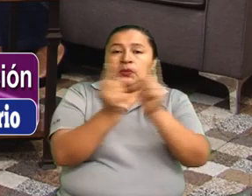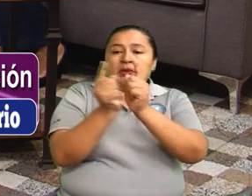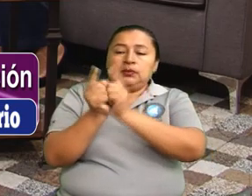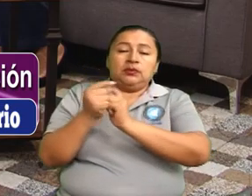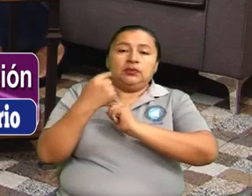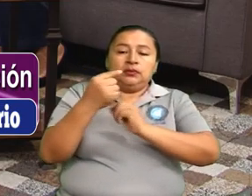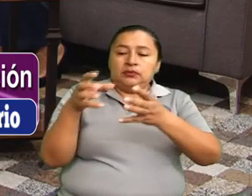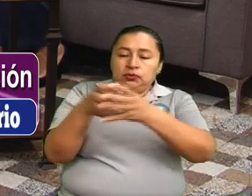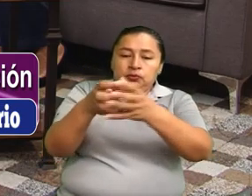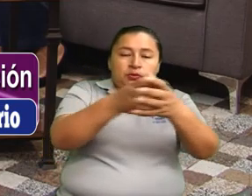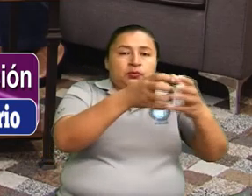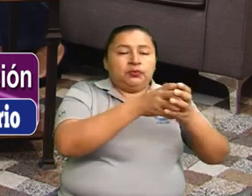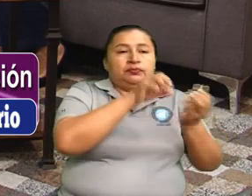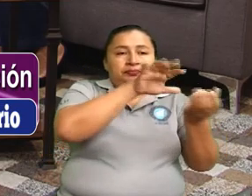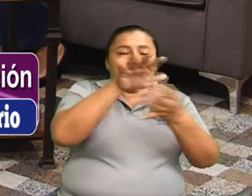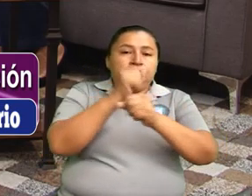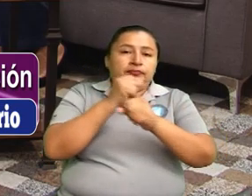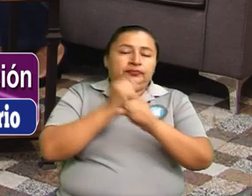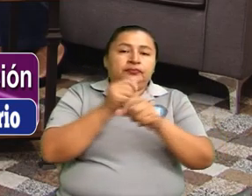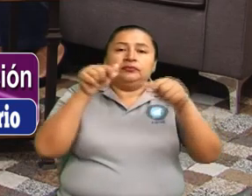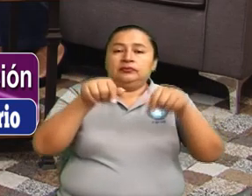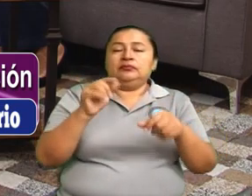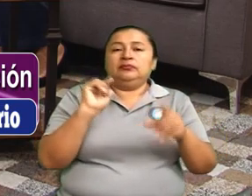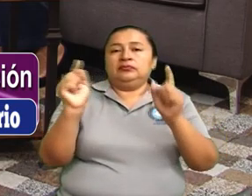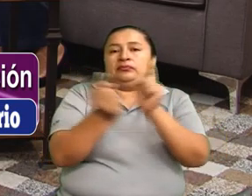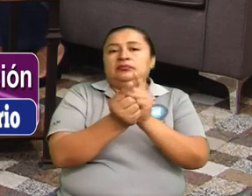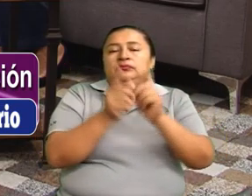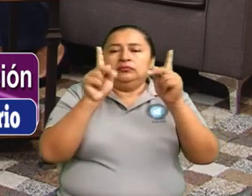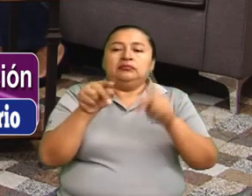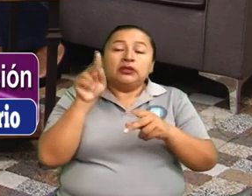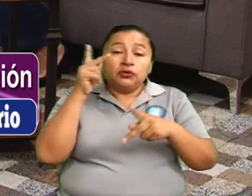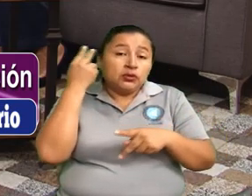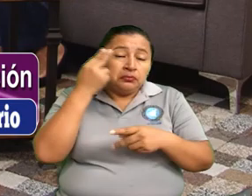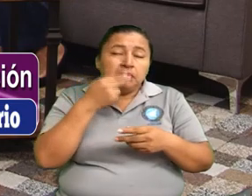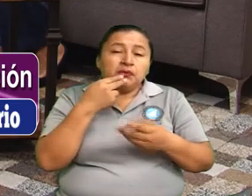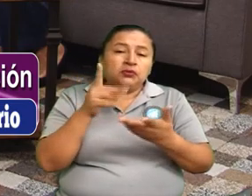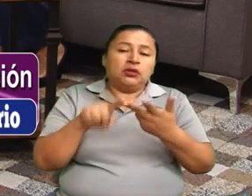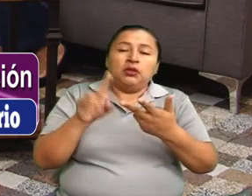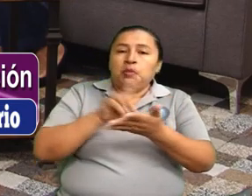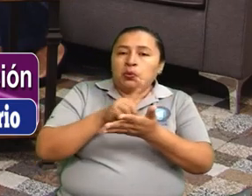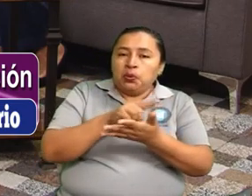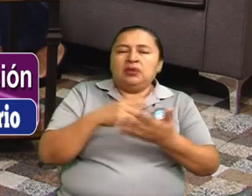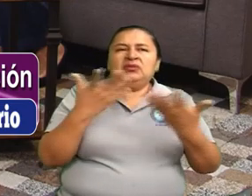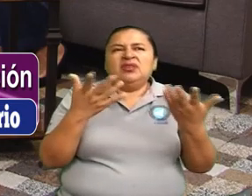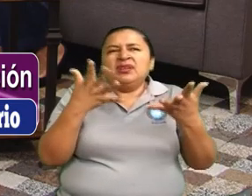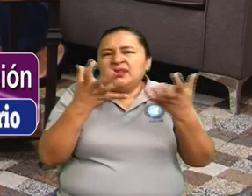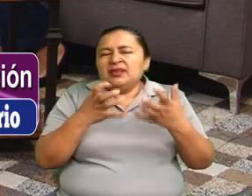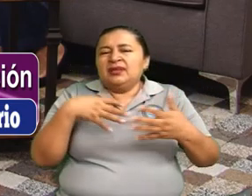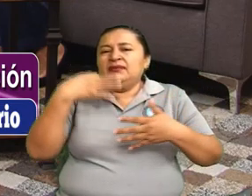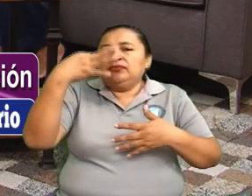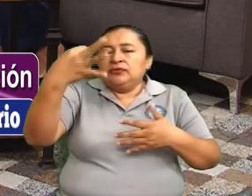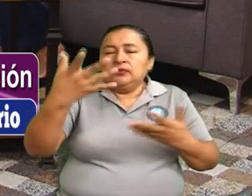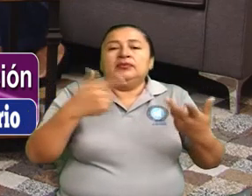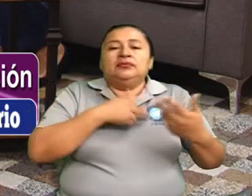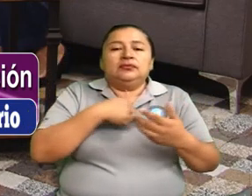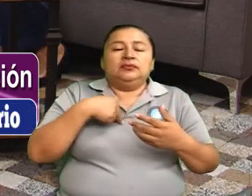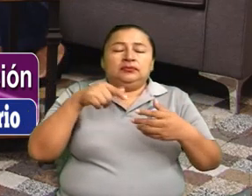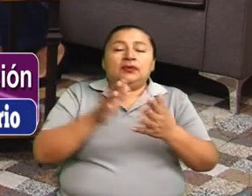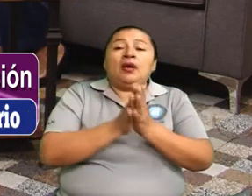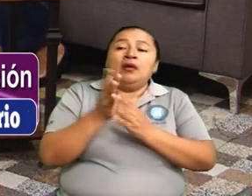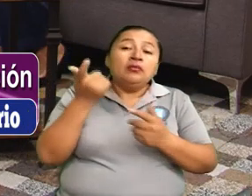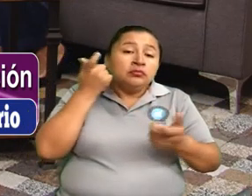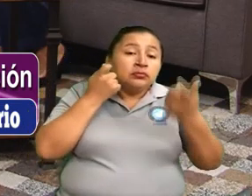cada sector productivo. Ahí encontramos sus inquietudes, sus deseos, sus aspiraciones, y ahí nosotros nos ponemos en esa